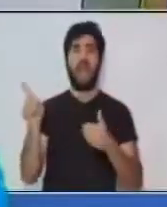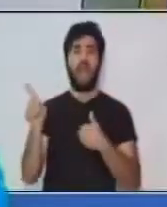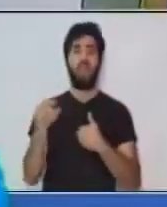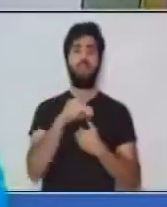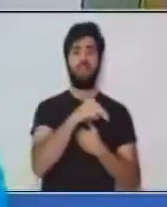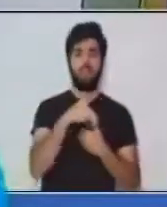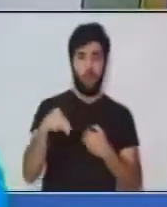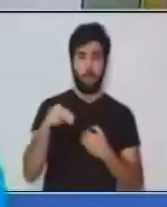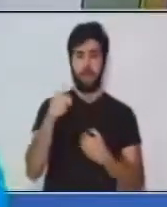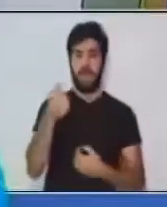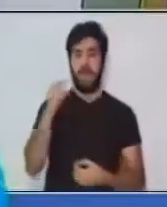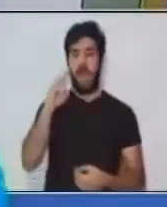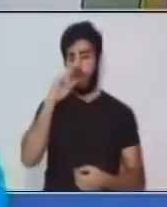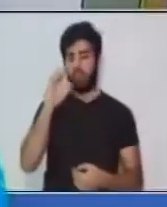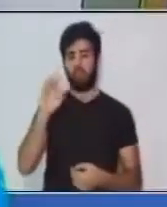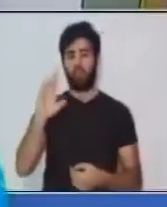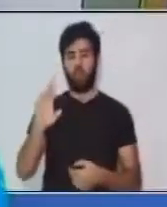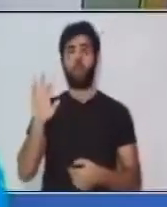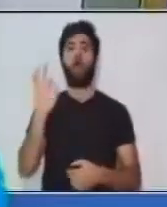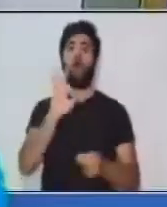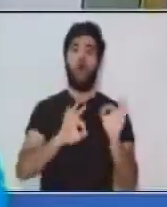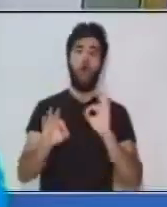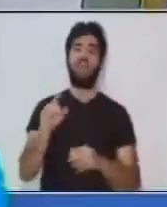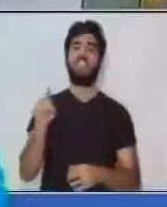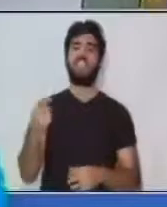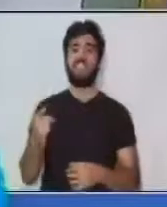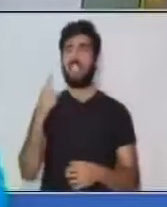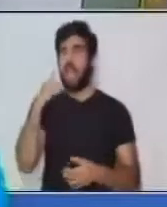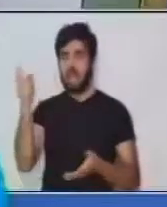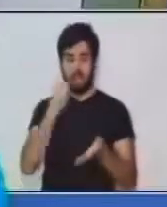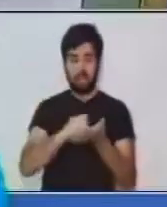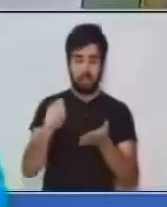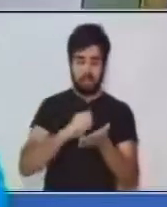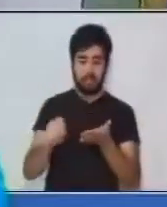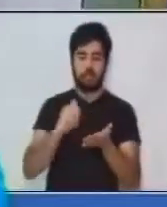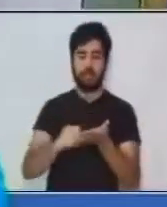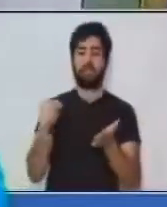autor o del creador de esa página o el creador de ese